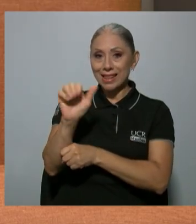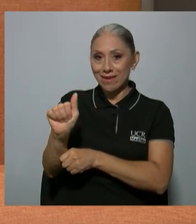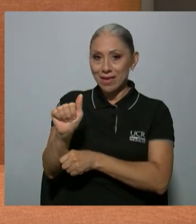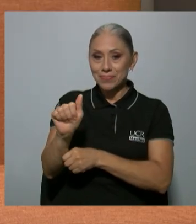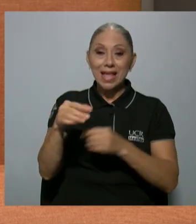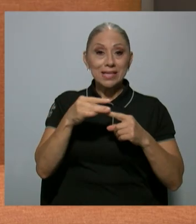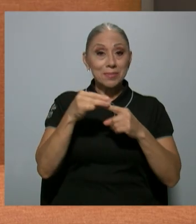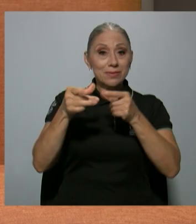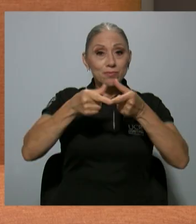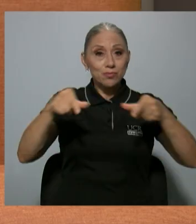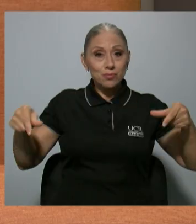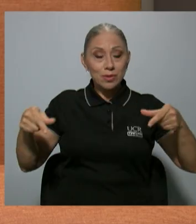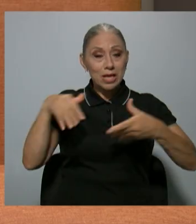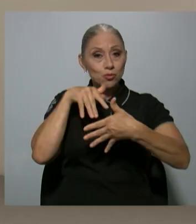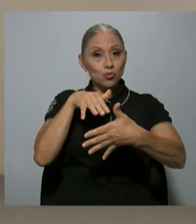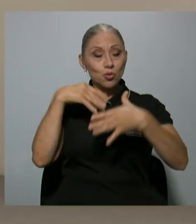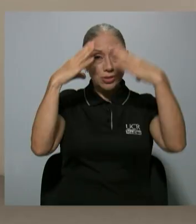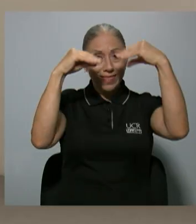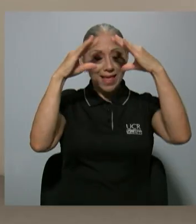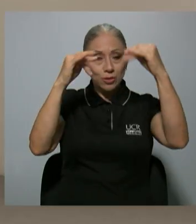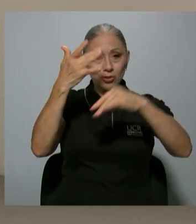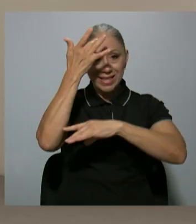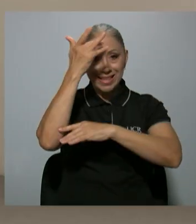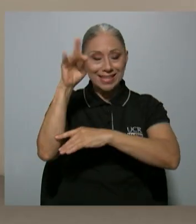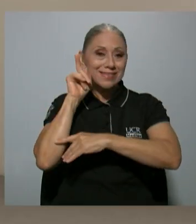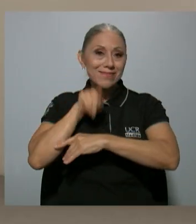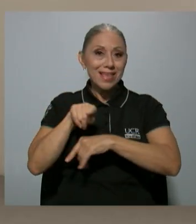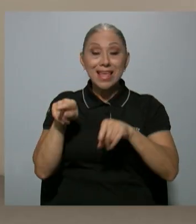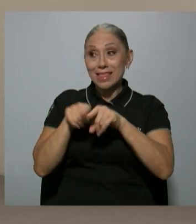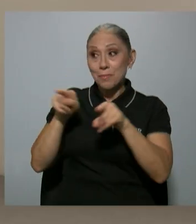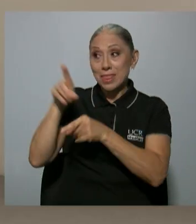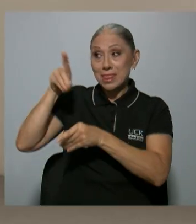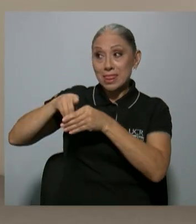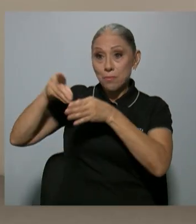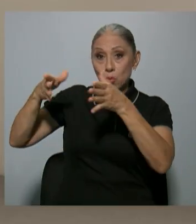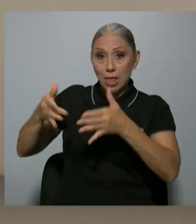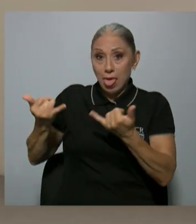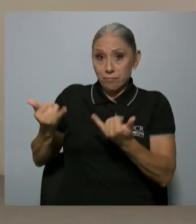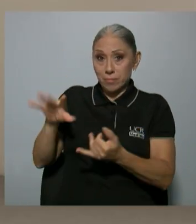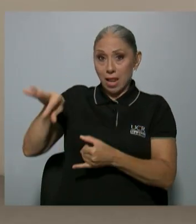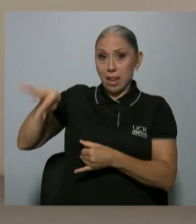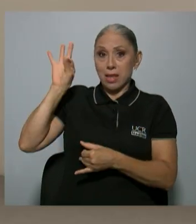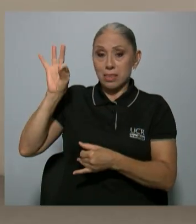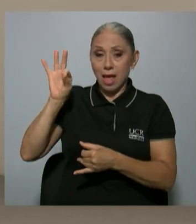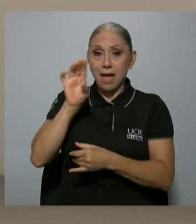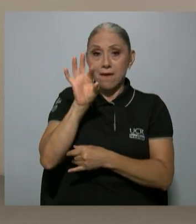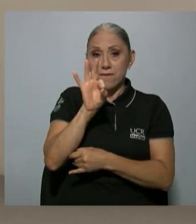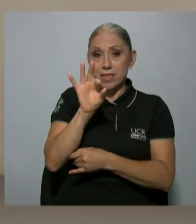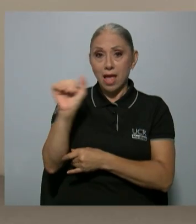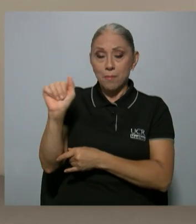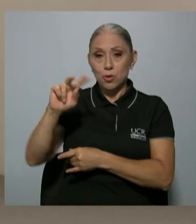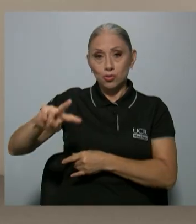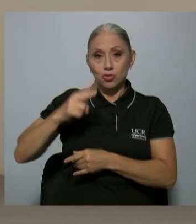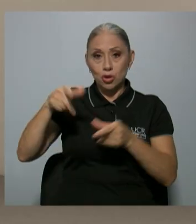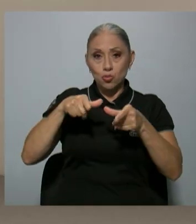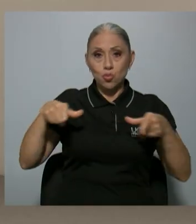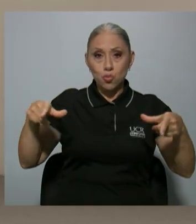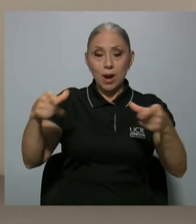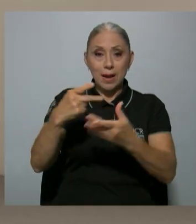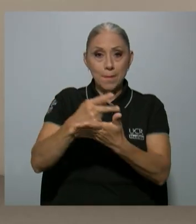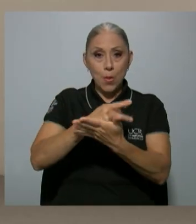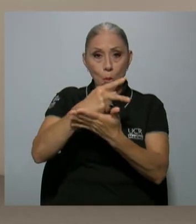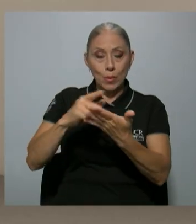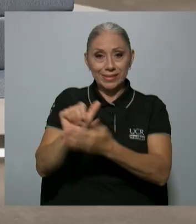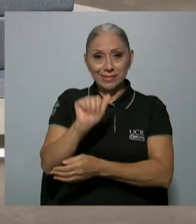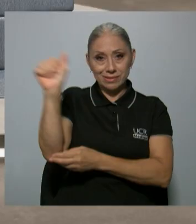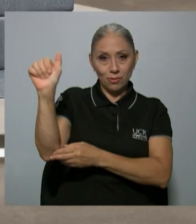e inteligencia artificial y es diputada electa del Frente Amplio en el segundo lugar por la provincia de